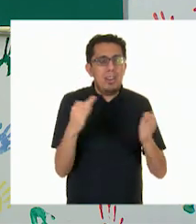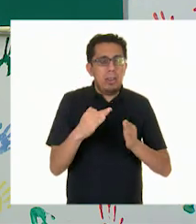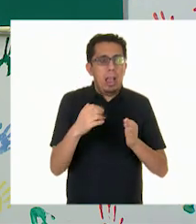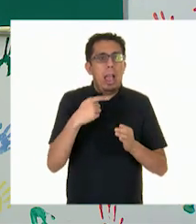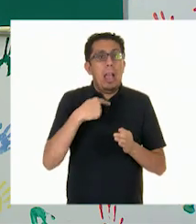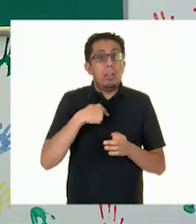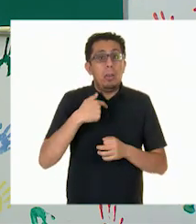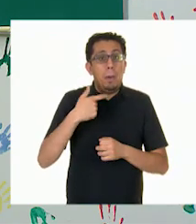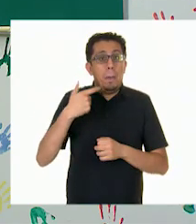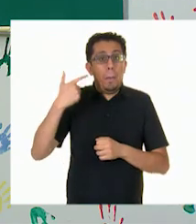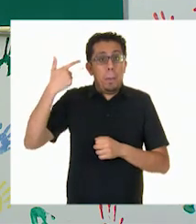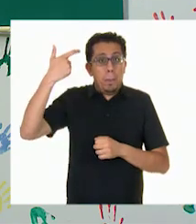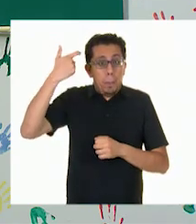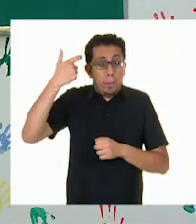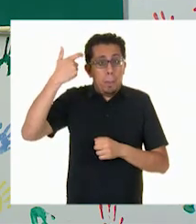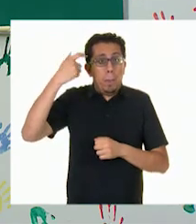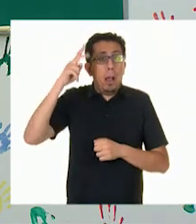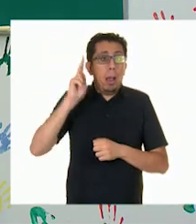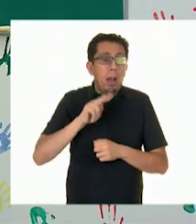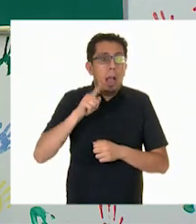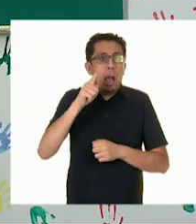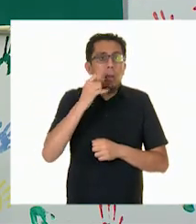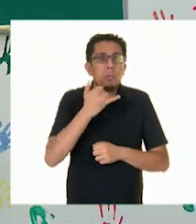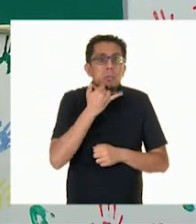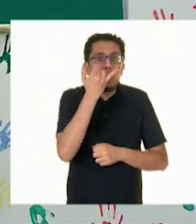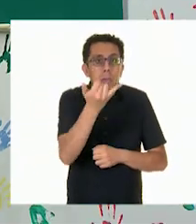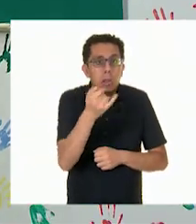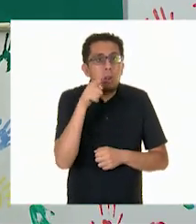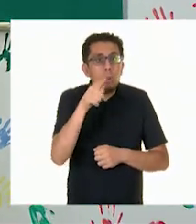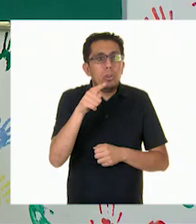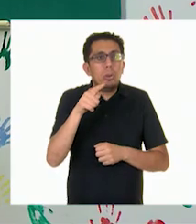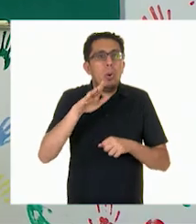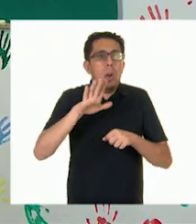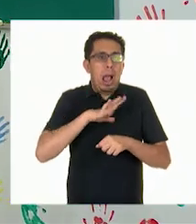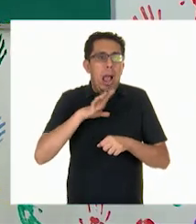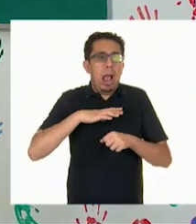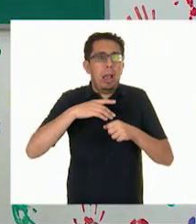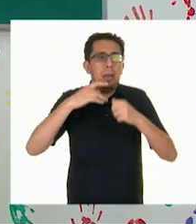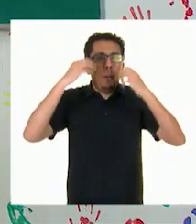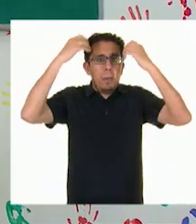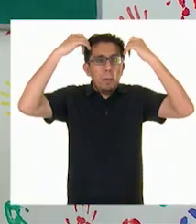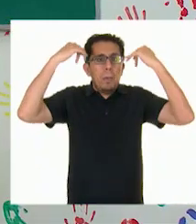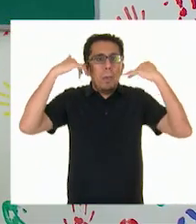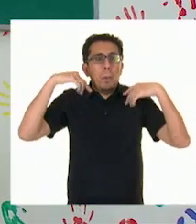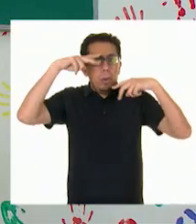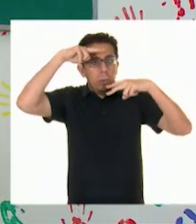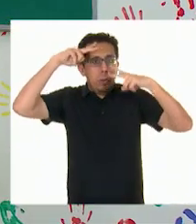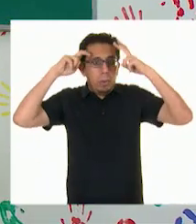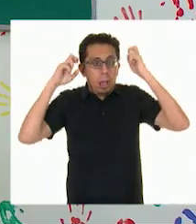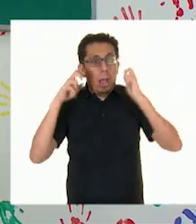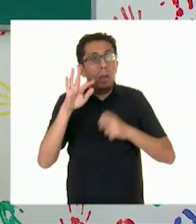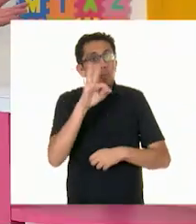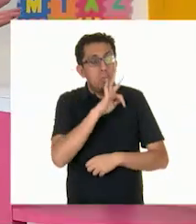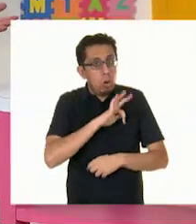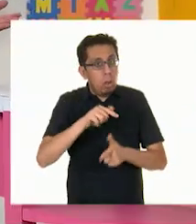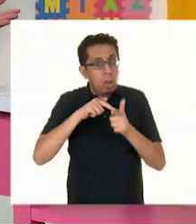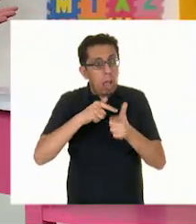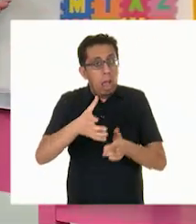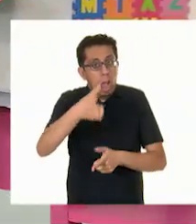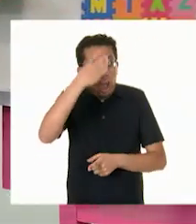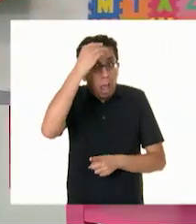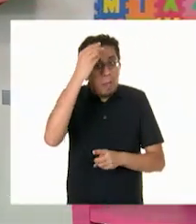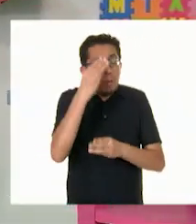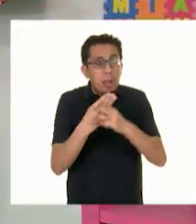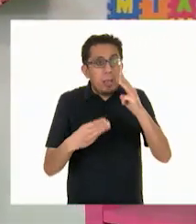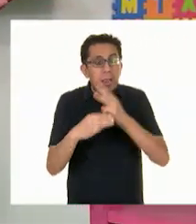temperatura porque estabas sudando. ¡Claro! ¿Viste cómo podemos seguir aprendiendo con los termómetros todo el tiempo? ¡Wow! ¡Qué